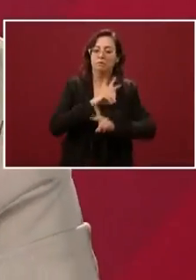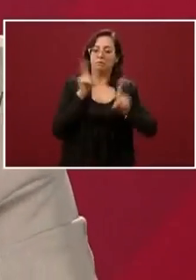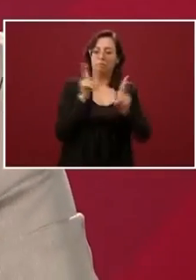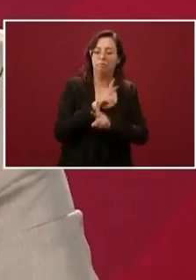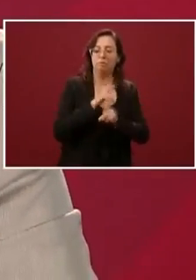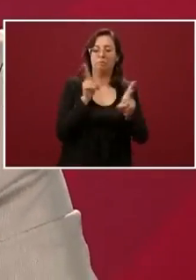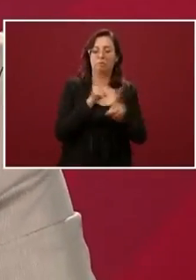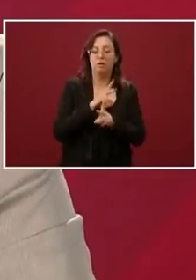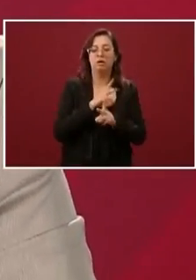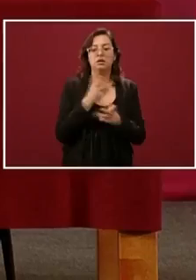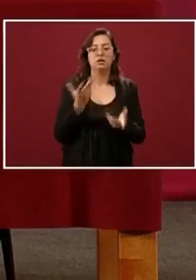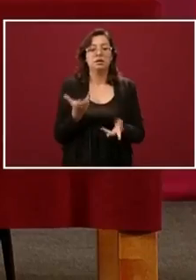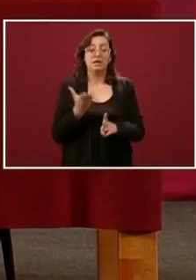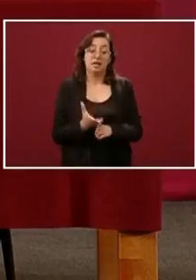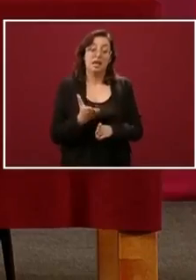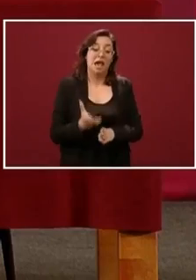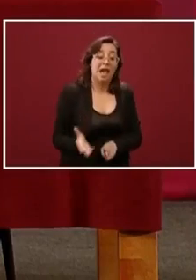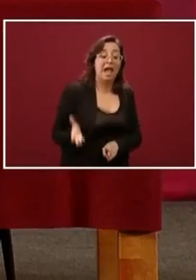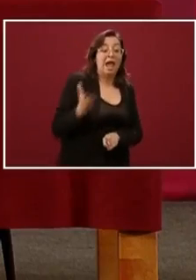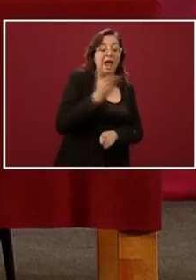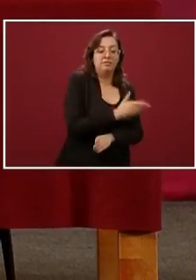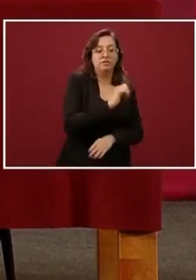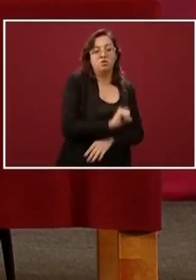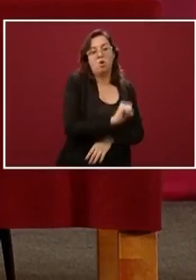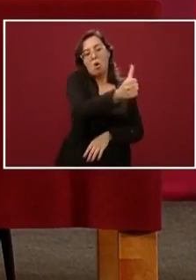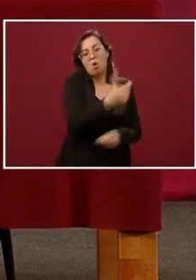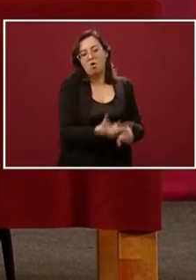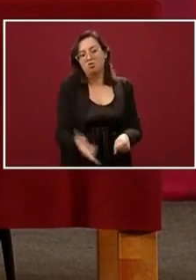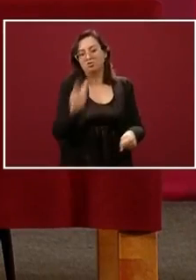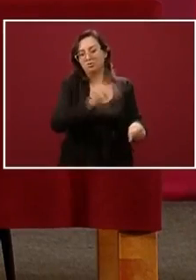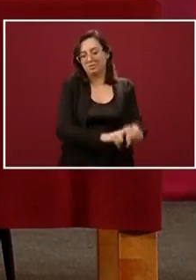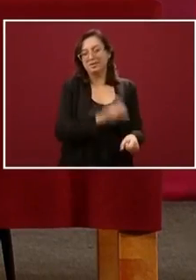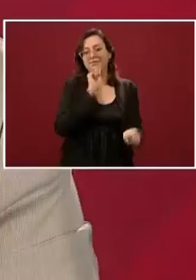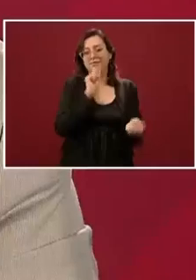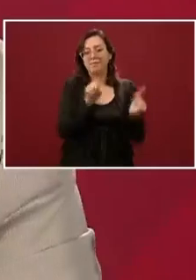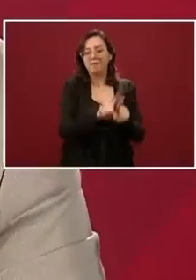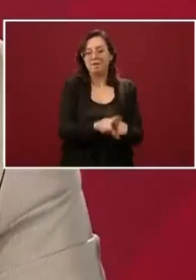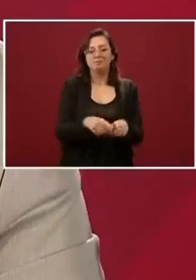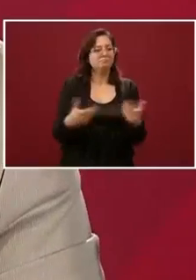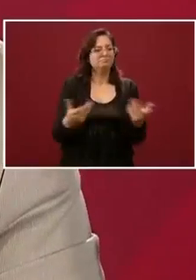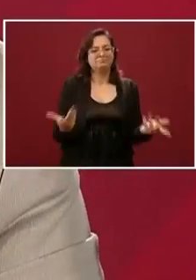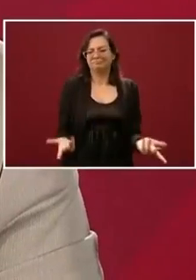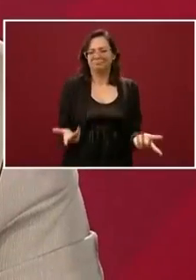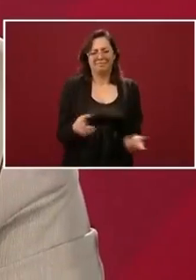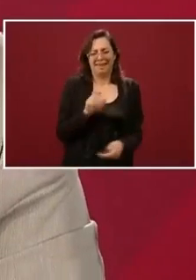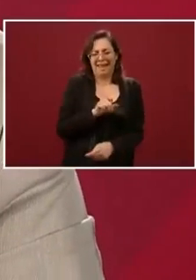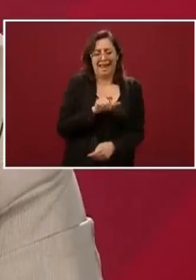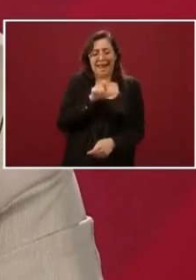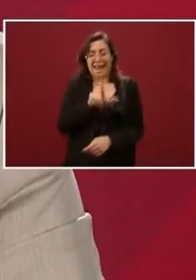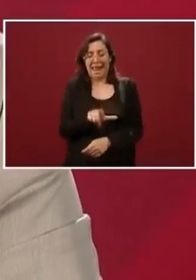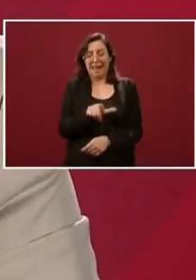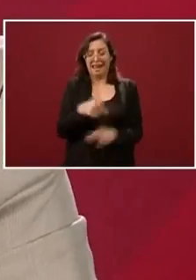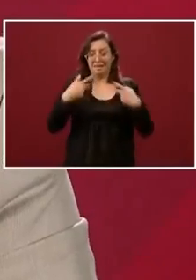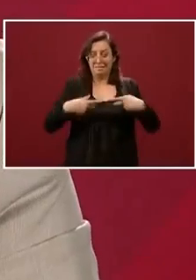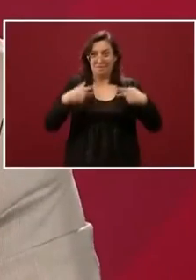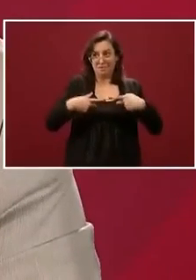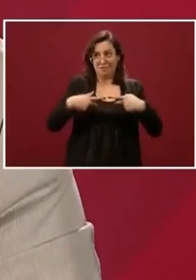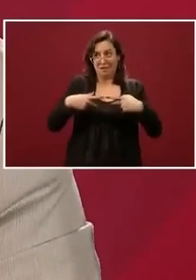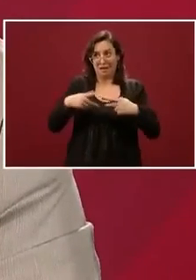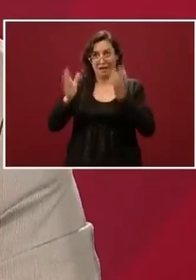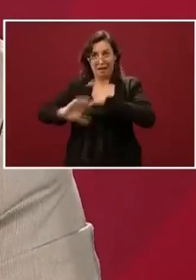decía, tenía el antecedente de ya haber estado demandando atención en otra unidad. Entonces, esta persona no